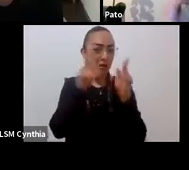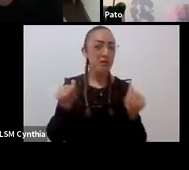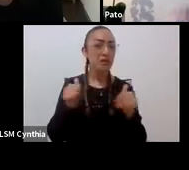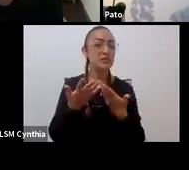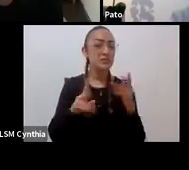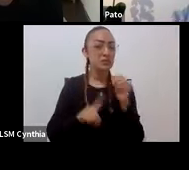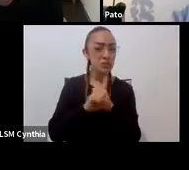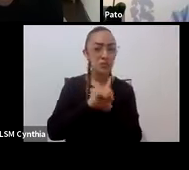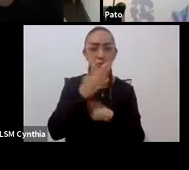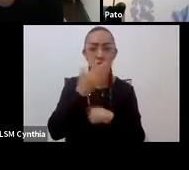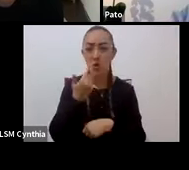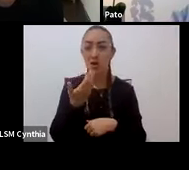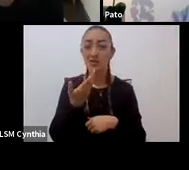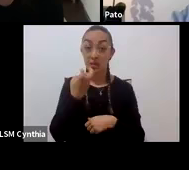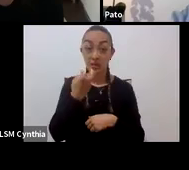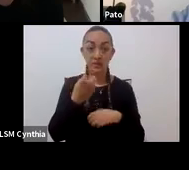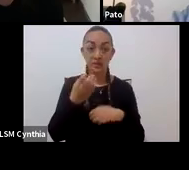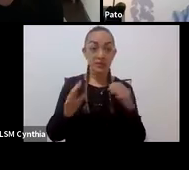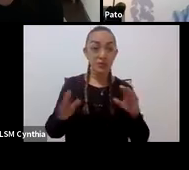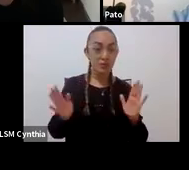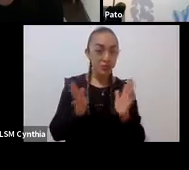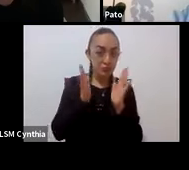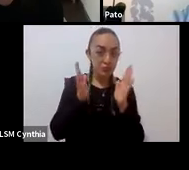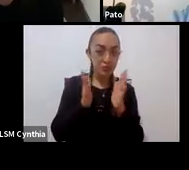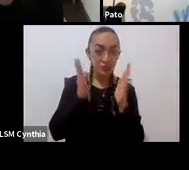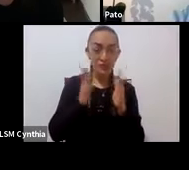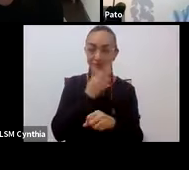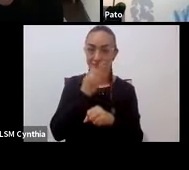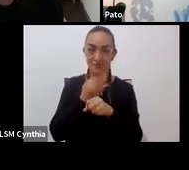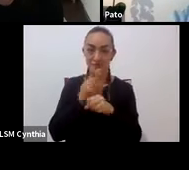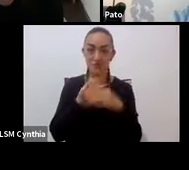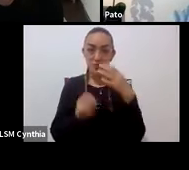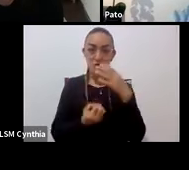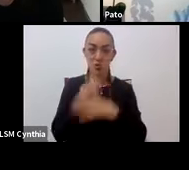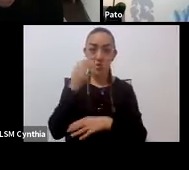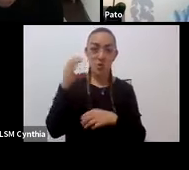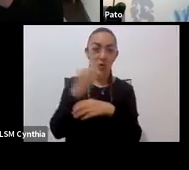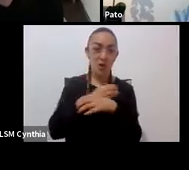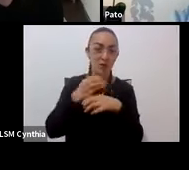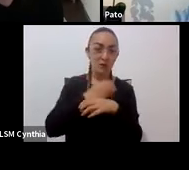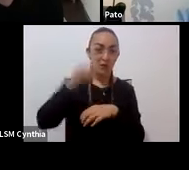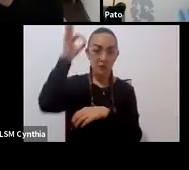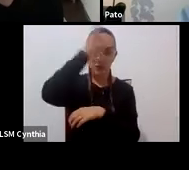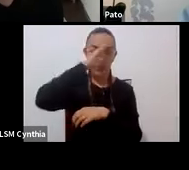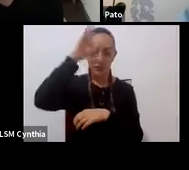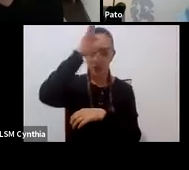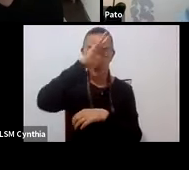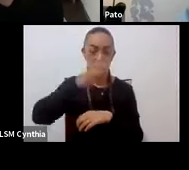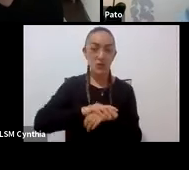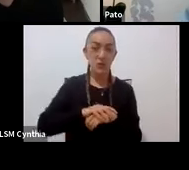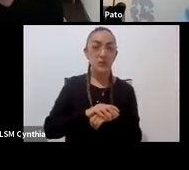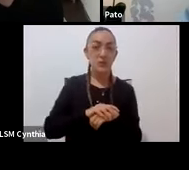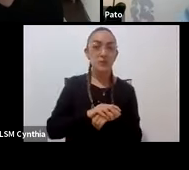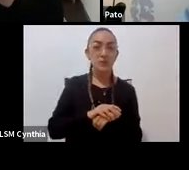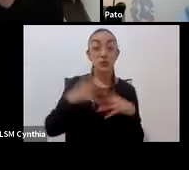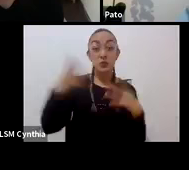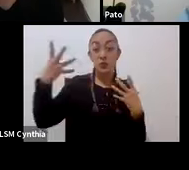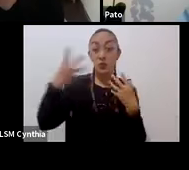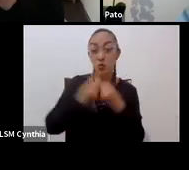que nos funcione, que son los cafés filosóficos. Y el sueño lo estamos haciendo con el Observatorio de Filosofía, lo estamos